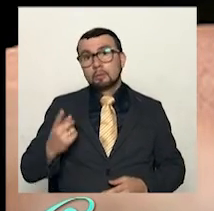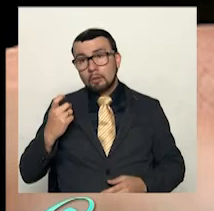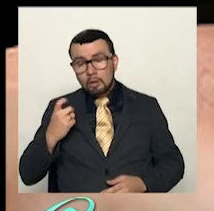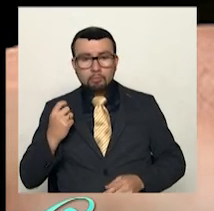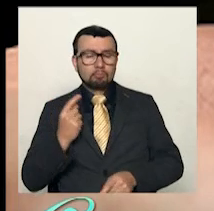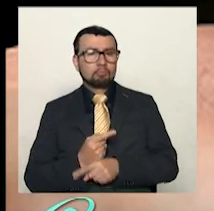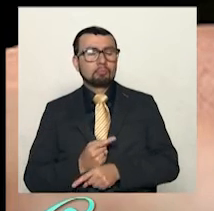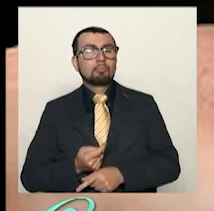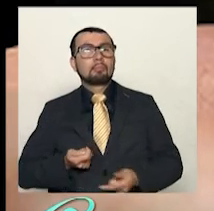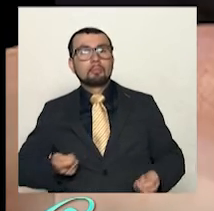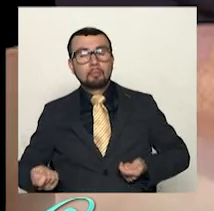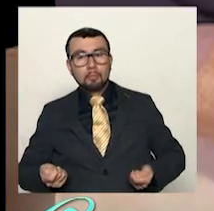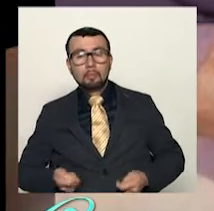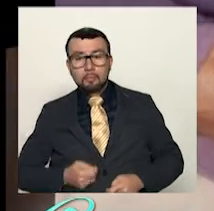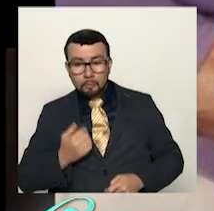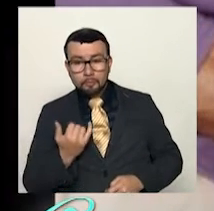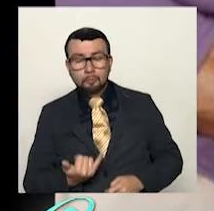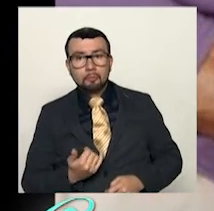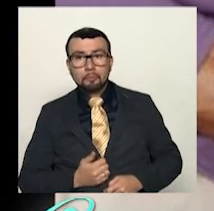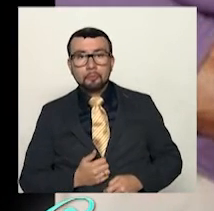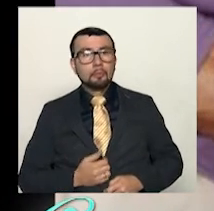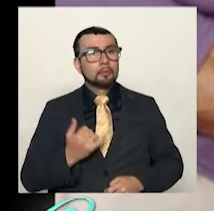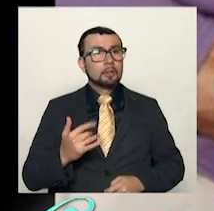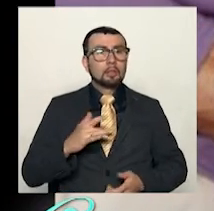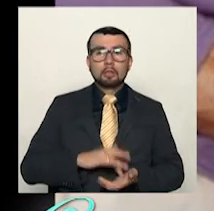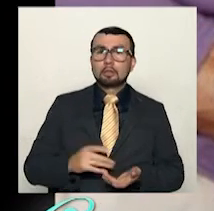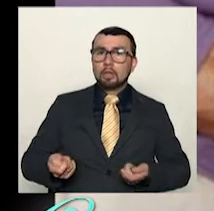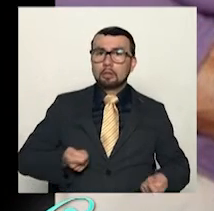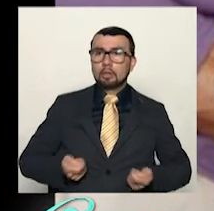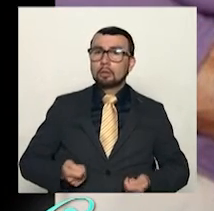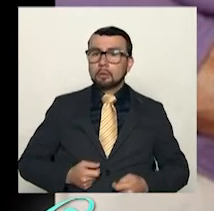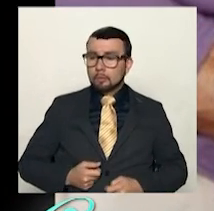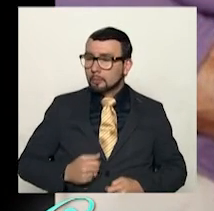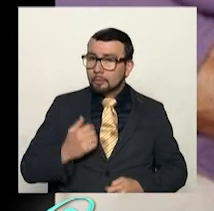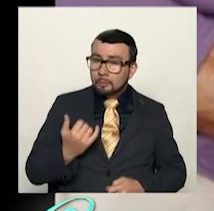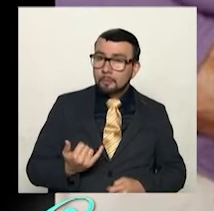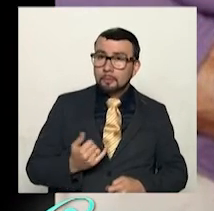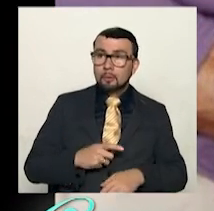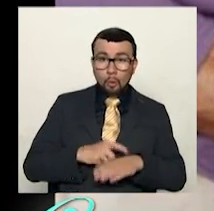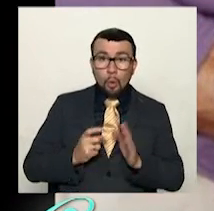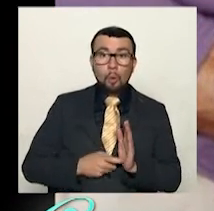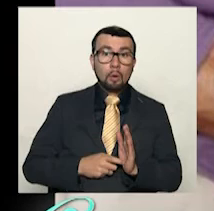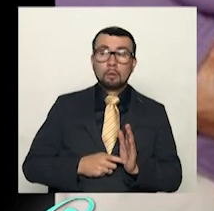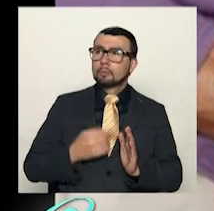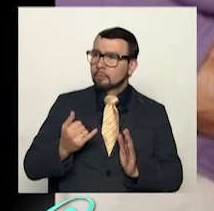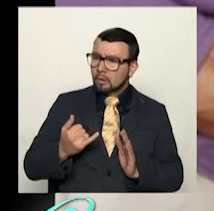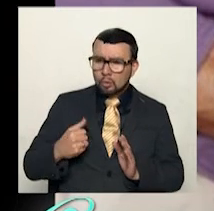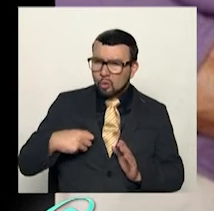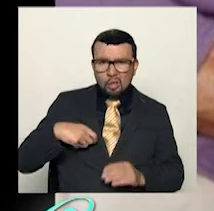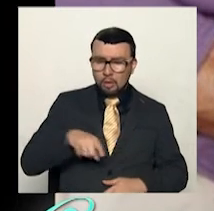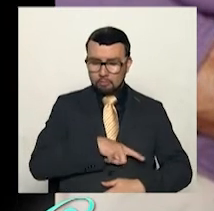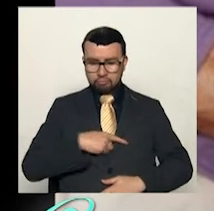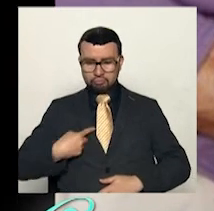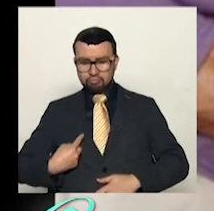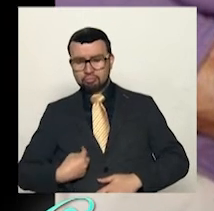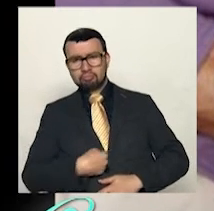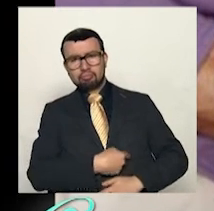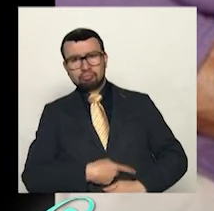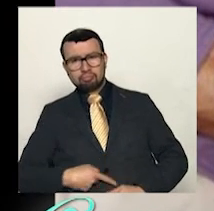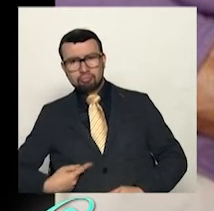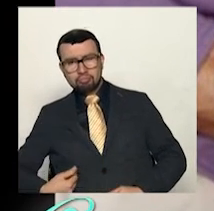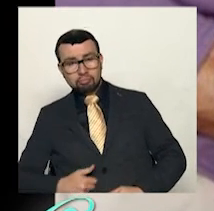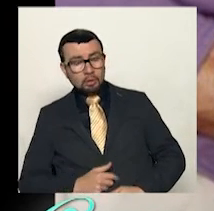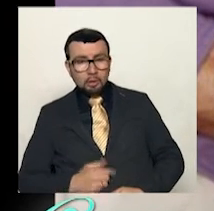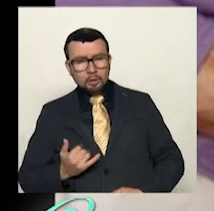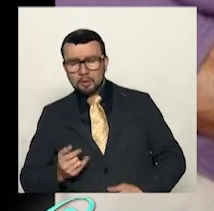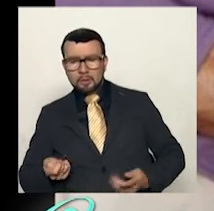alimentación, de una pésima masticación. Siempre hacemos énfasis en que, como lo decía el doctor, si no tuviéramos ese intestino que mide tantos metros, tan